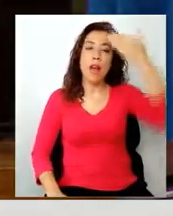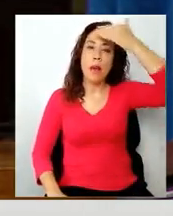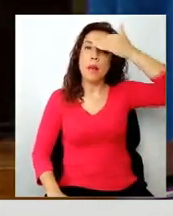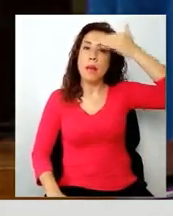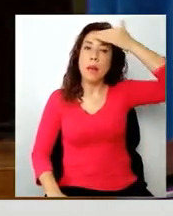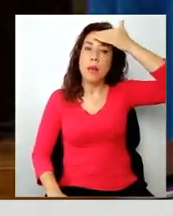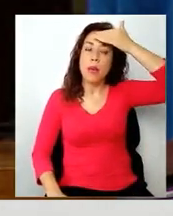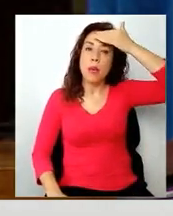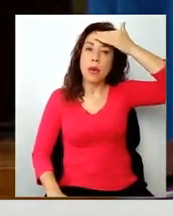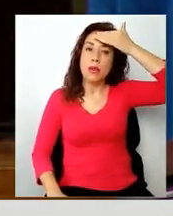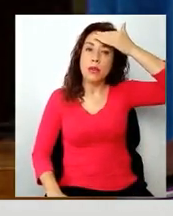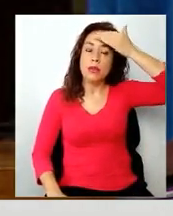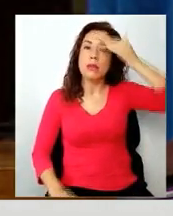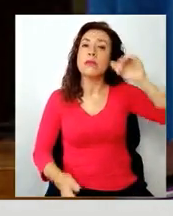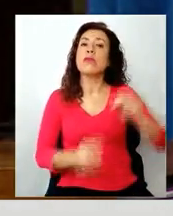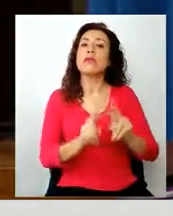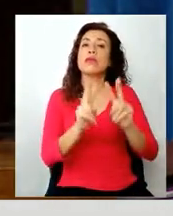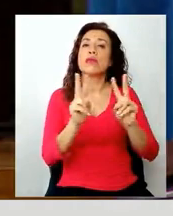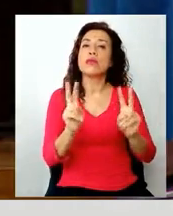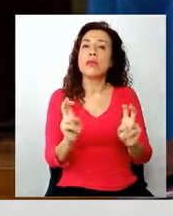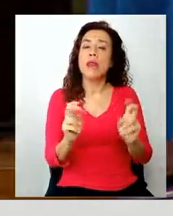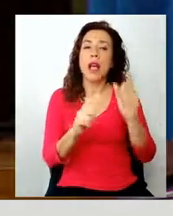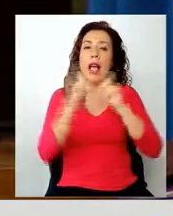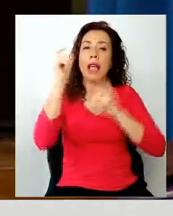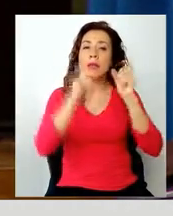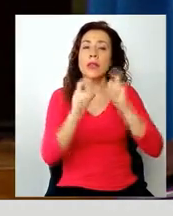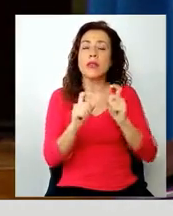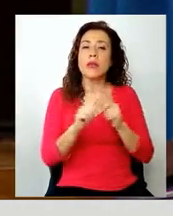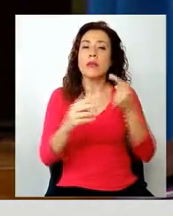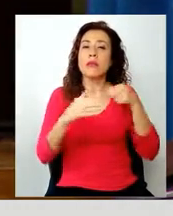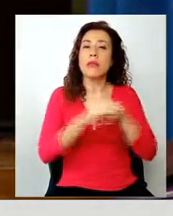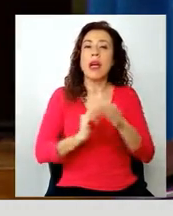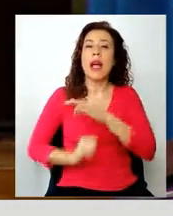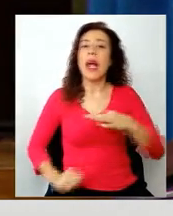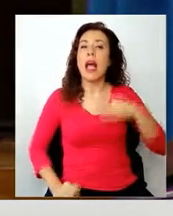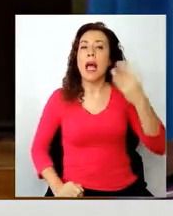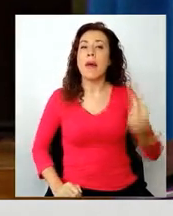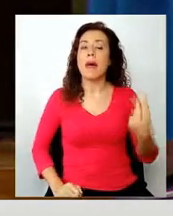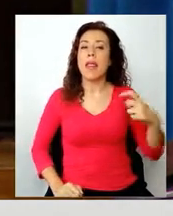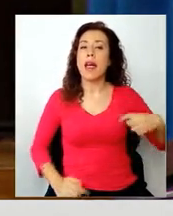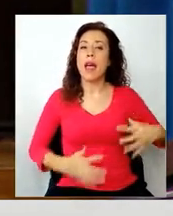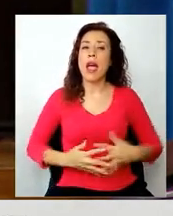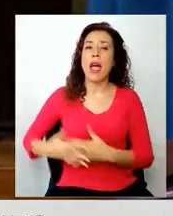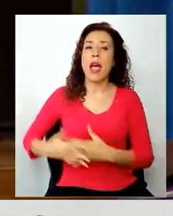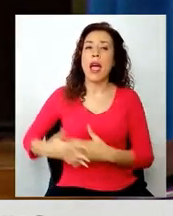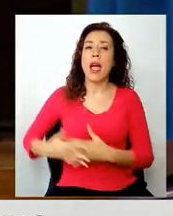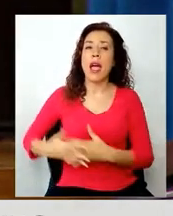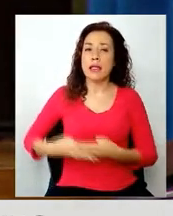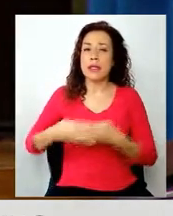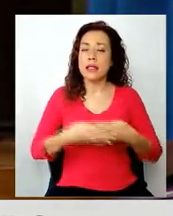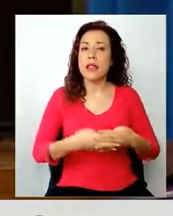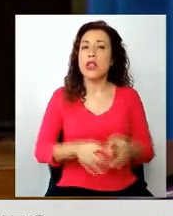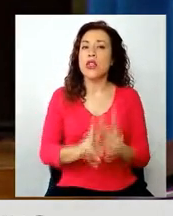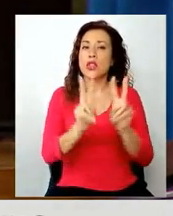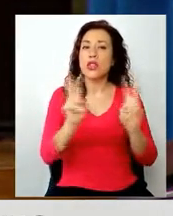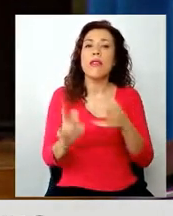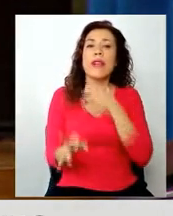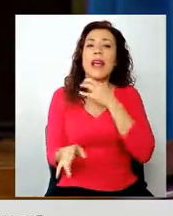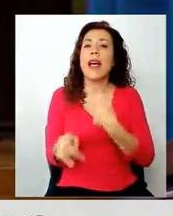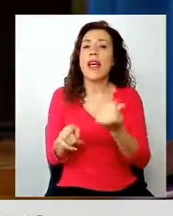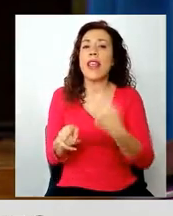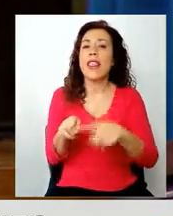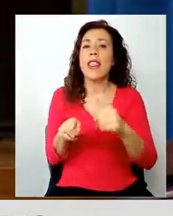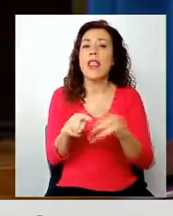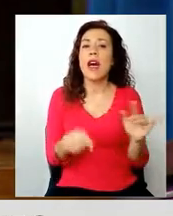respecto a las expresiones injerencistas de la embajadora de los Estados Unidos de América en relación con la deuda que tienen las isapres con